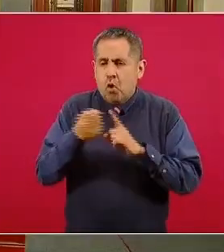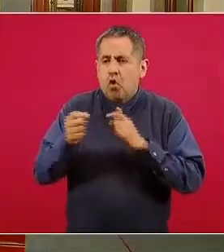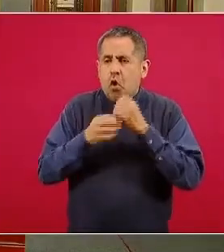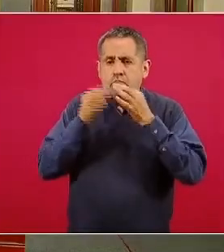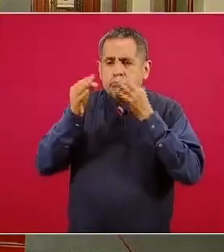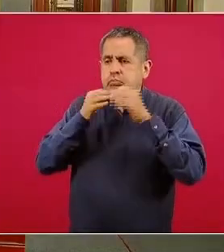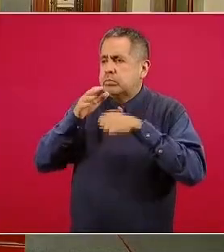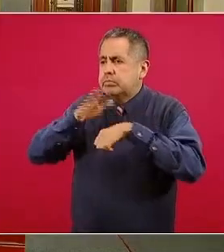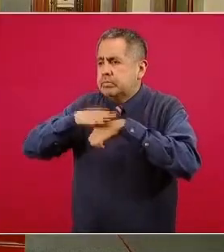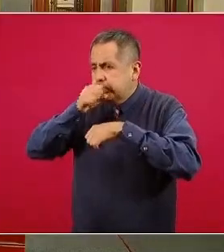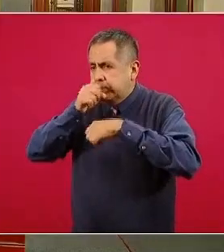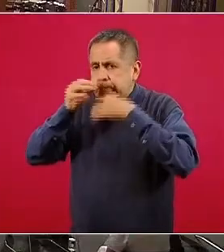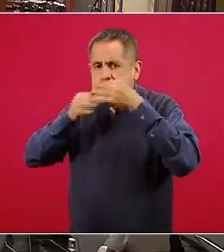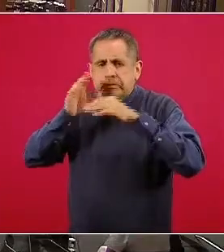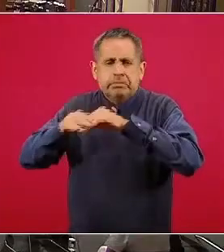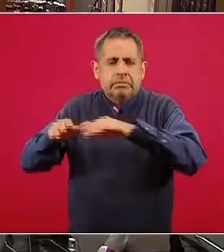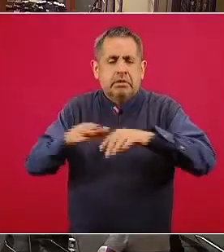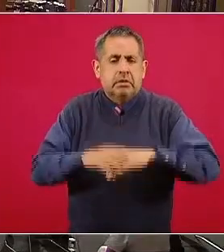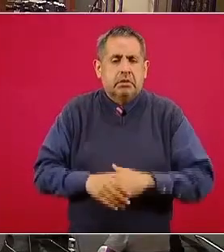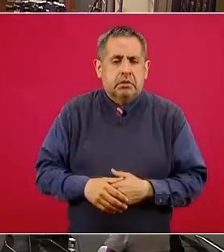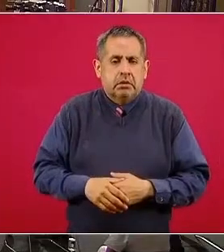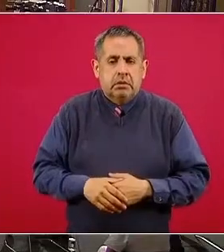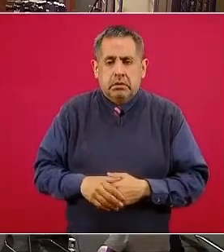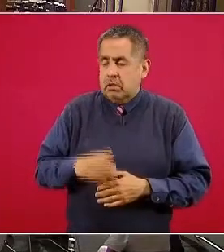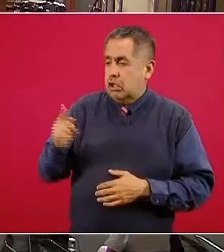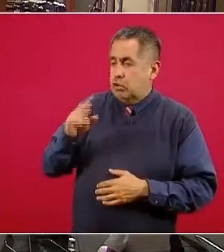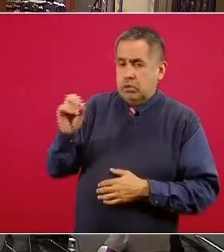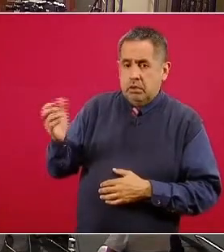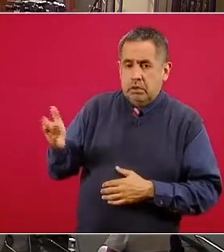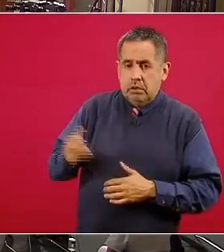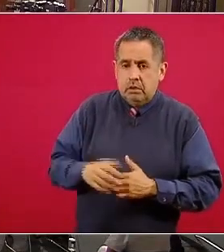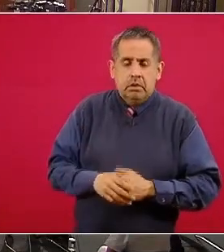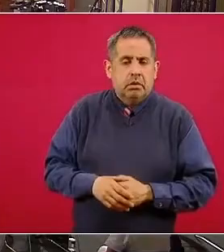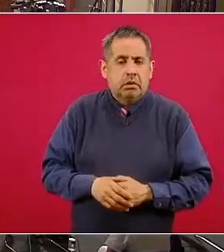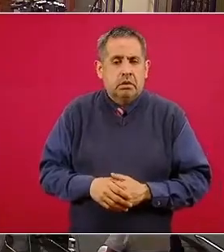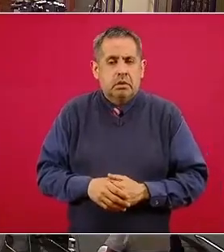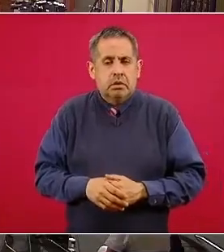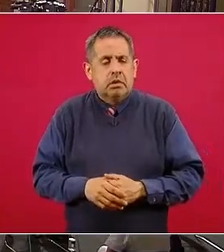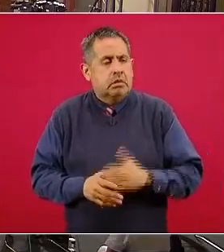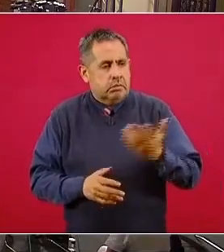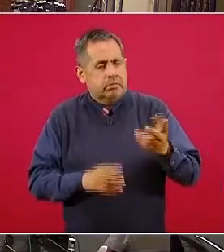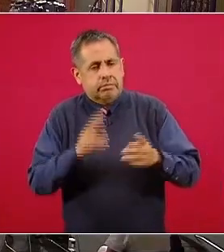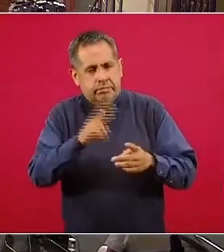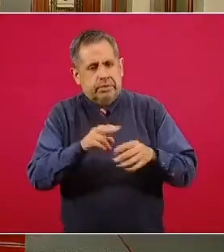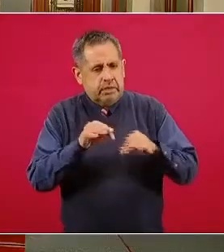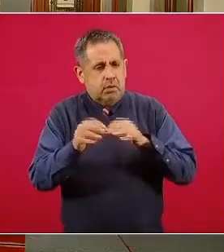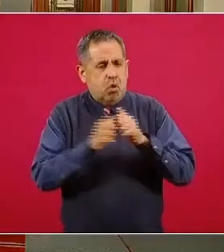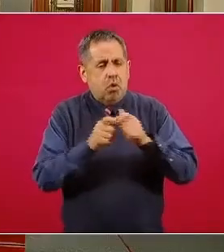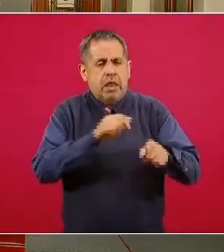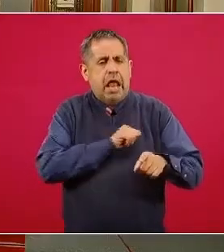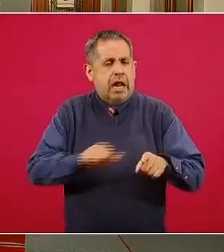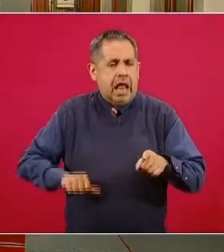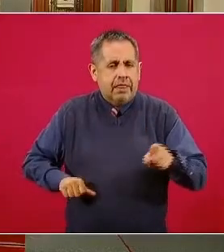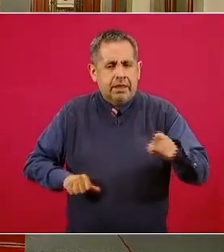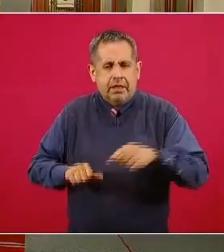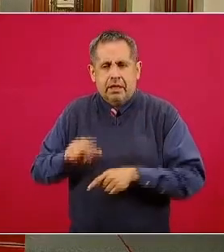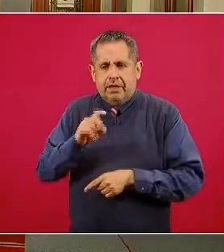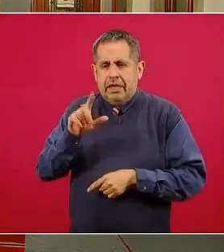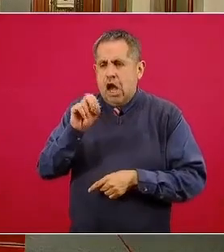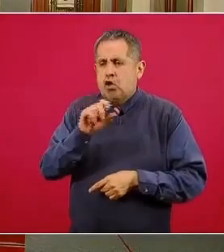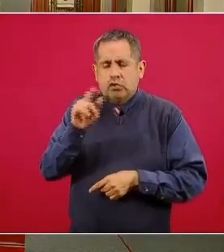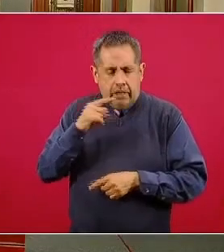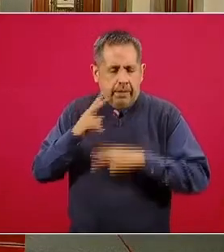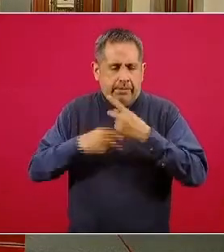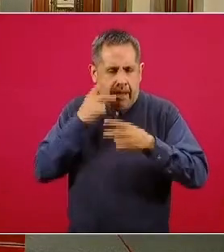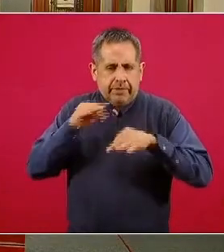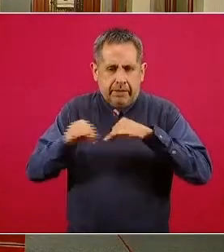local. Muchas gracias. Maestro Zoe. Sí, bueno, efectivamente estamos hablando con el alcalde de La Rosa y pues